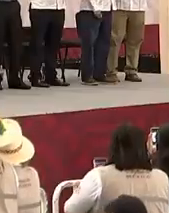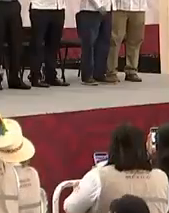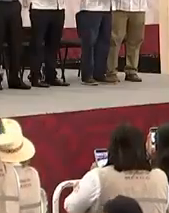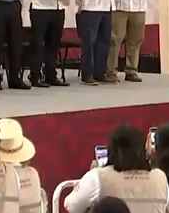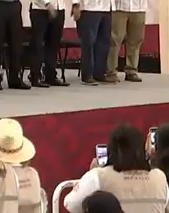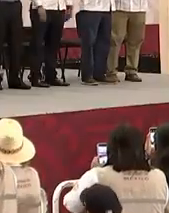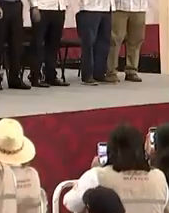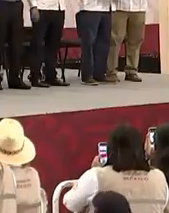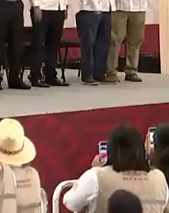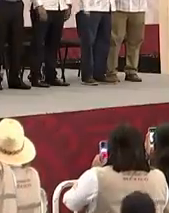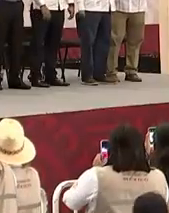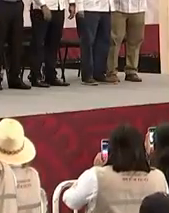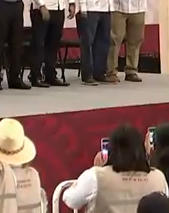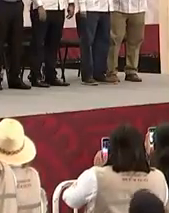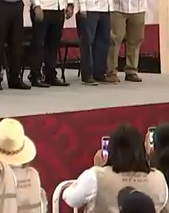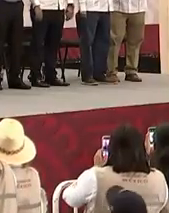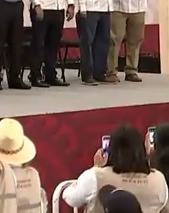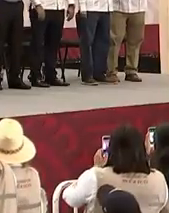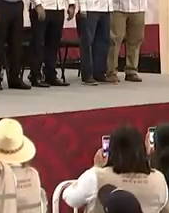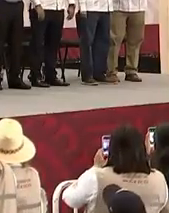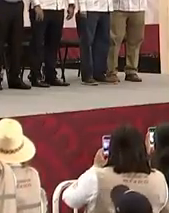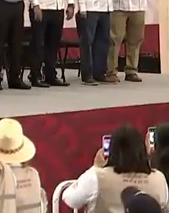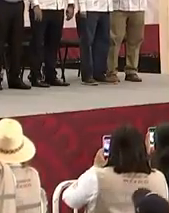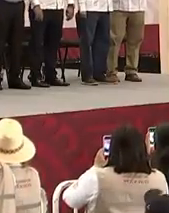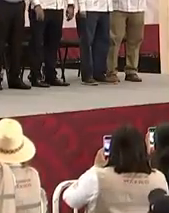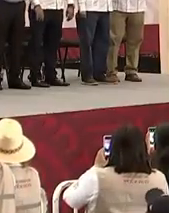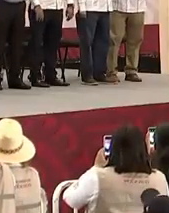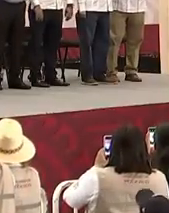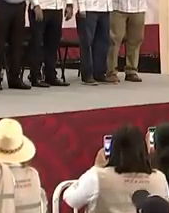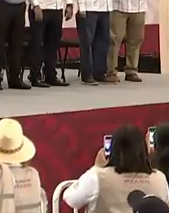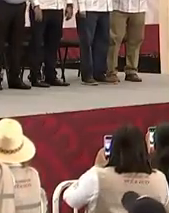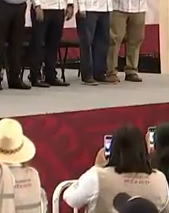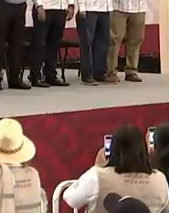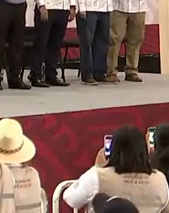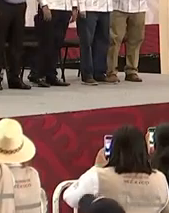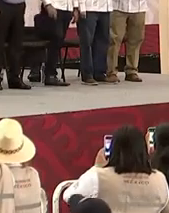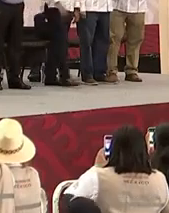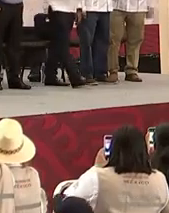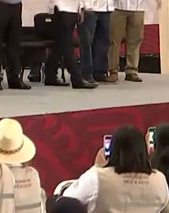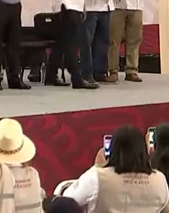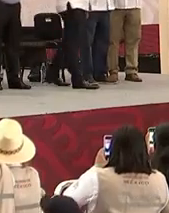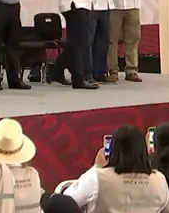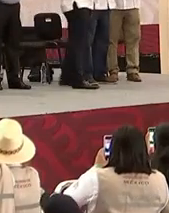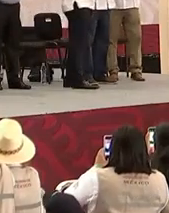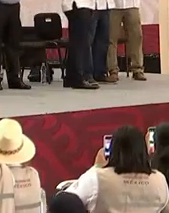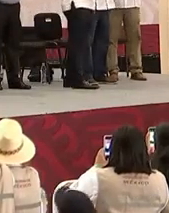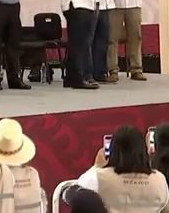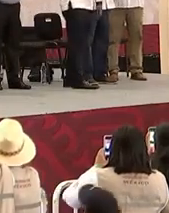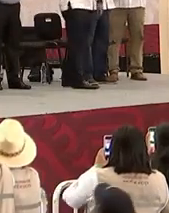El director de Operaciones de Leche Industrializada Conasupo, Antonio Talamantes Geraldo.